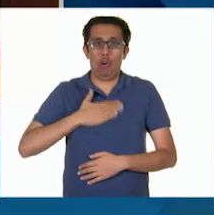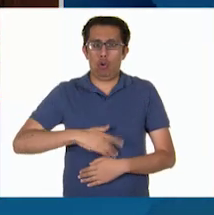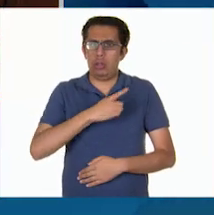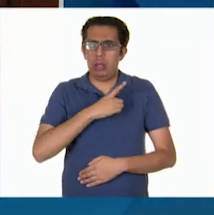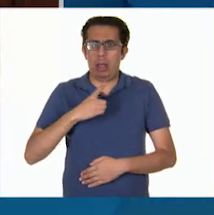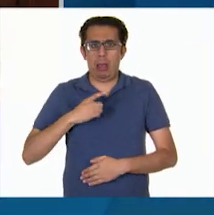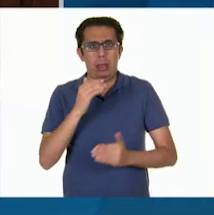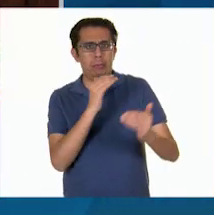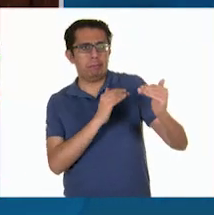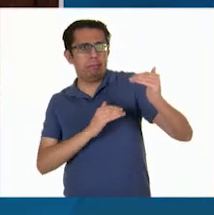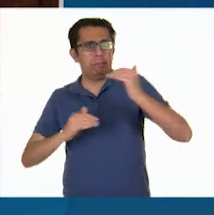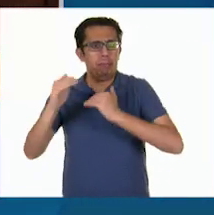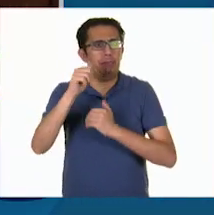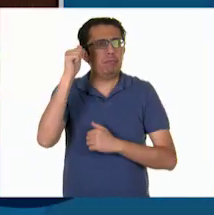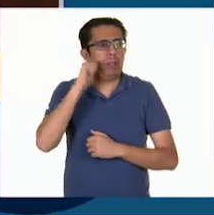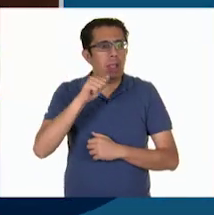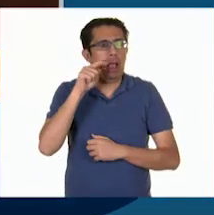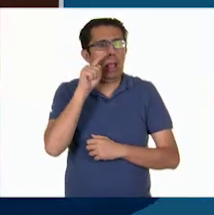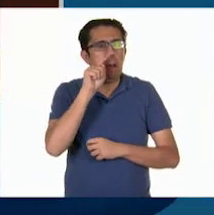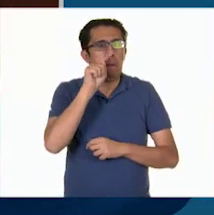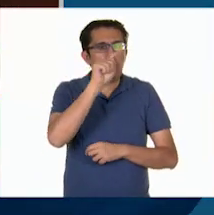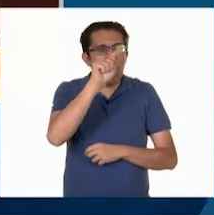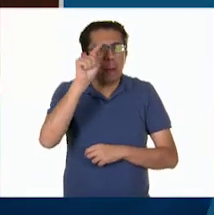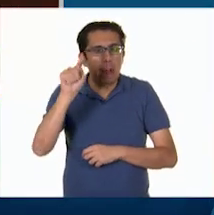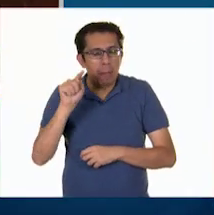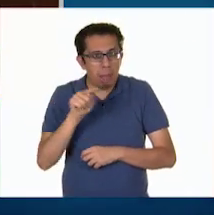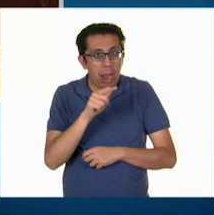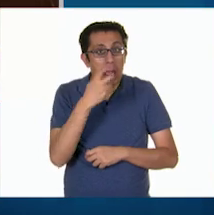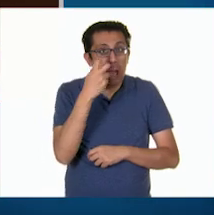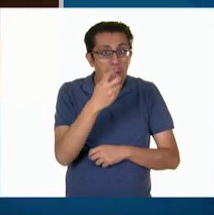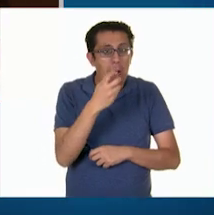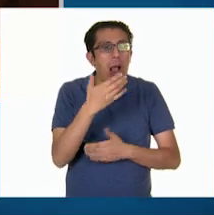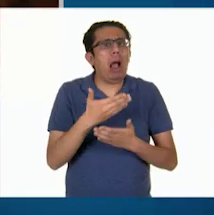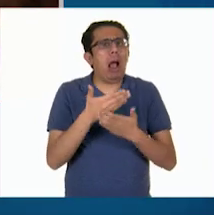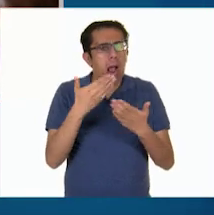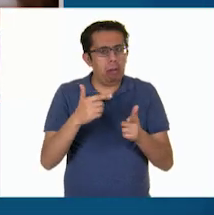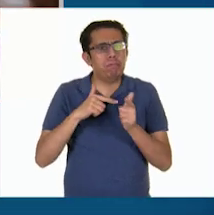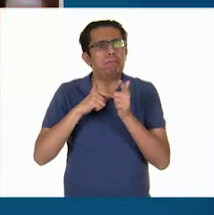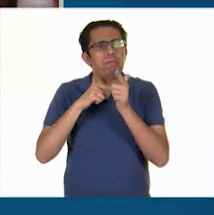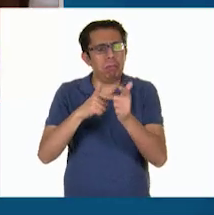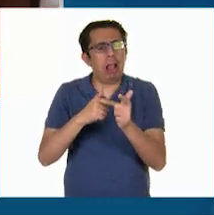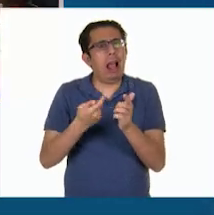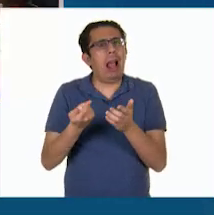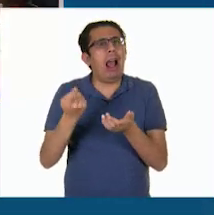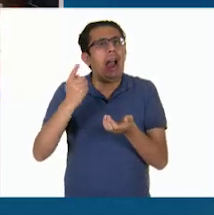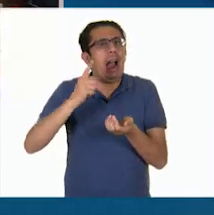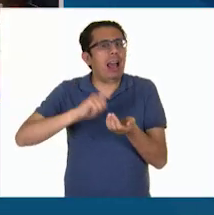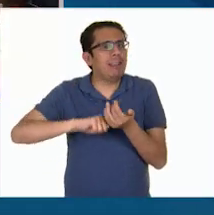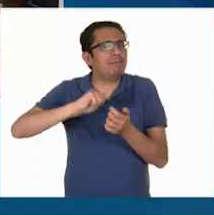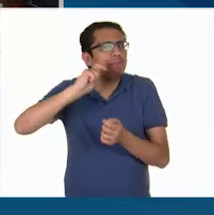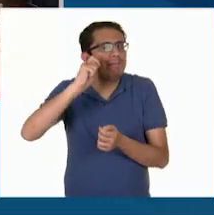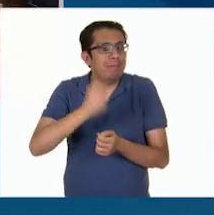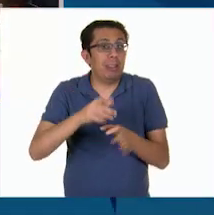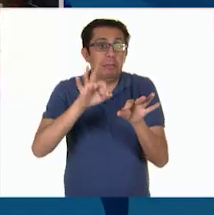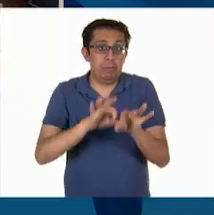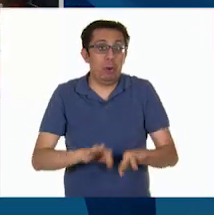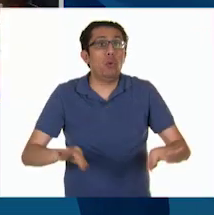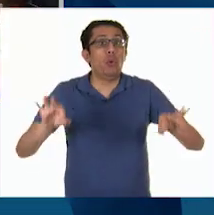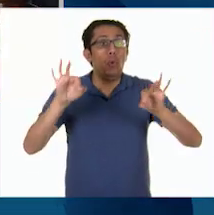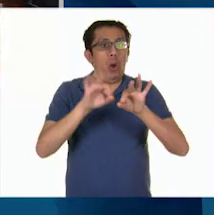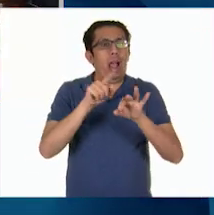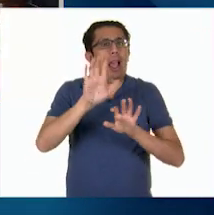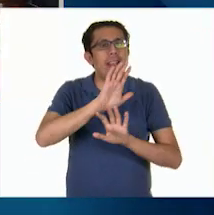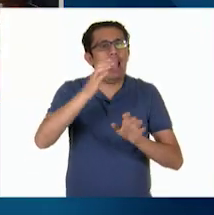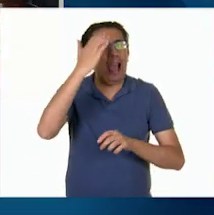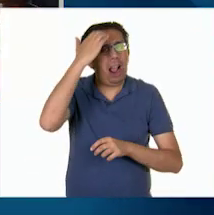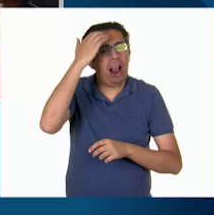injusticias. Todos estos elementos de la antigüedad han sido adoptados en nuestros días por su gran carga simbólica. Y bien, ahora que ya sabes quién es la